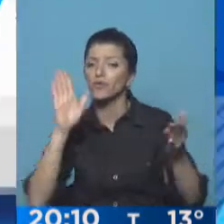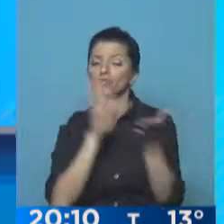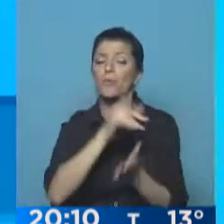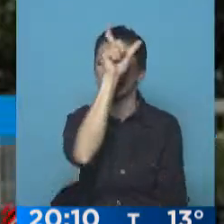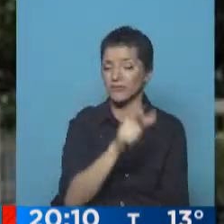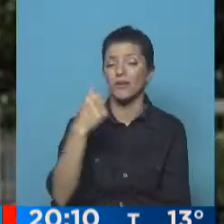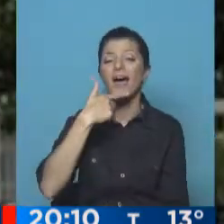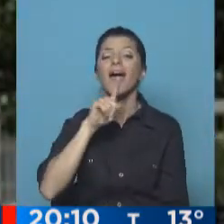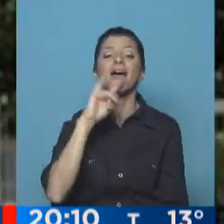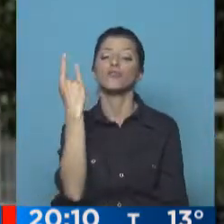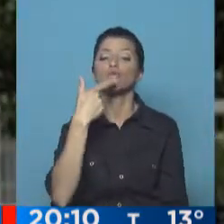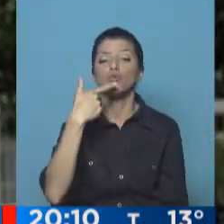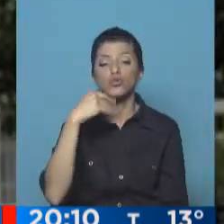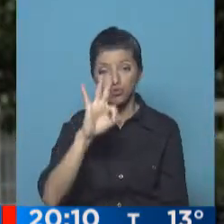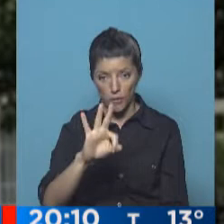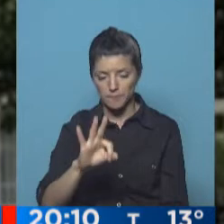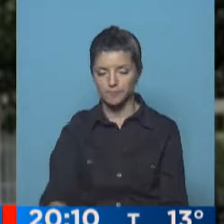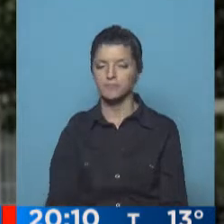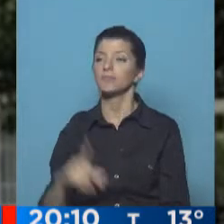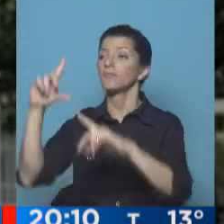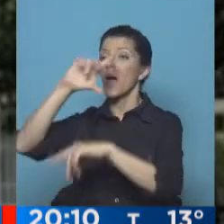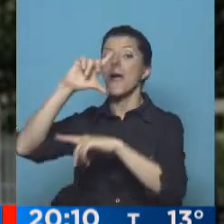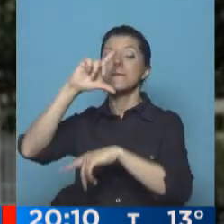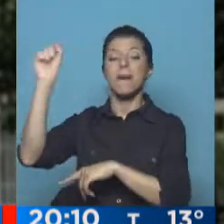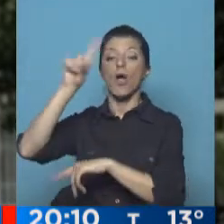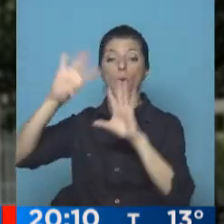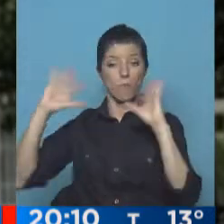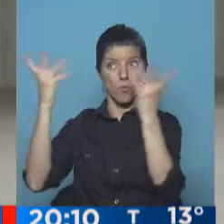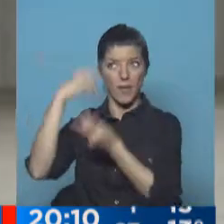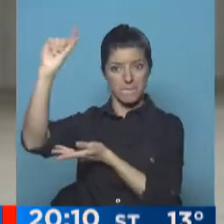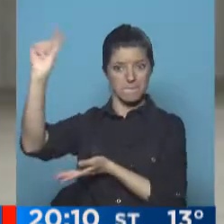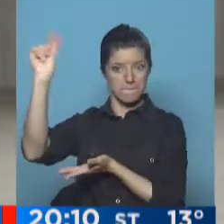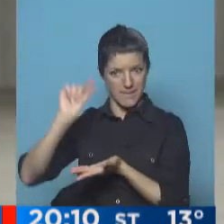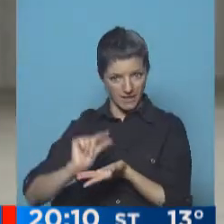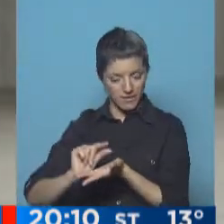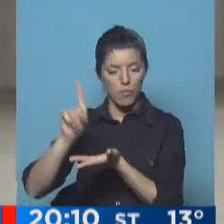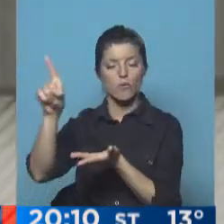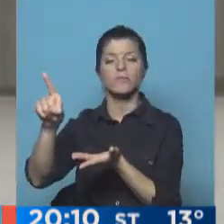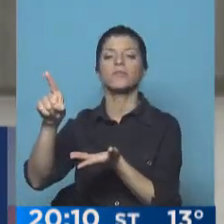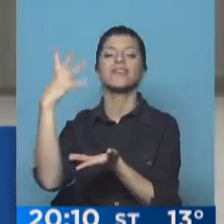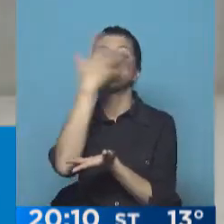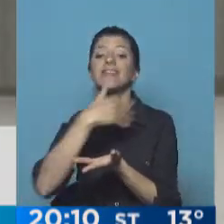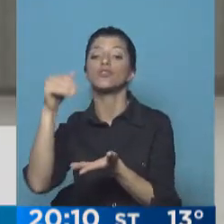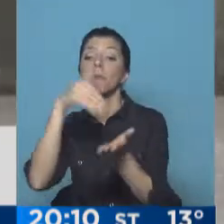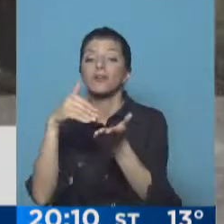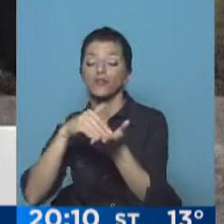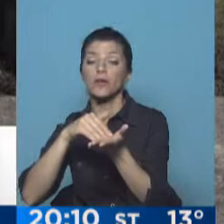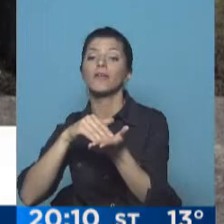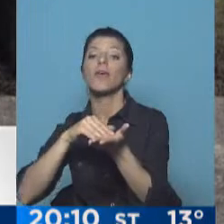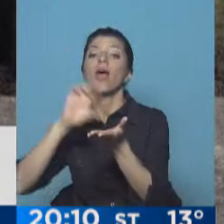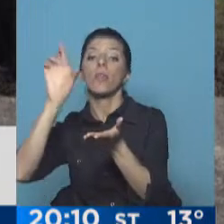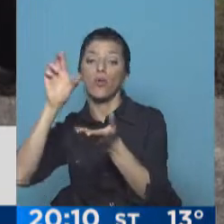uso. Préstamos del Banco Mundial. Inició un desembolso por 500 millones de dólares para la